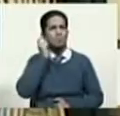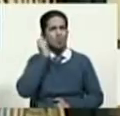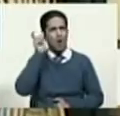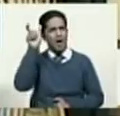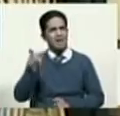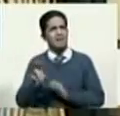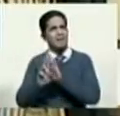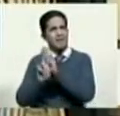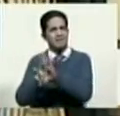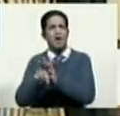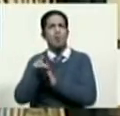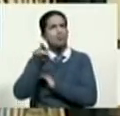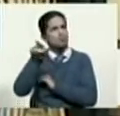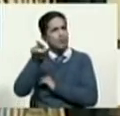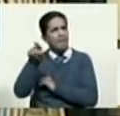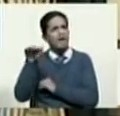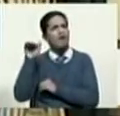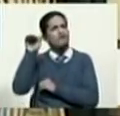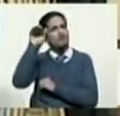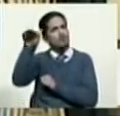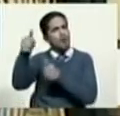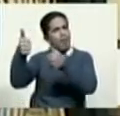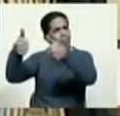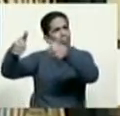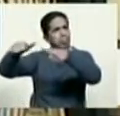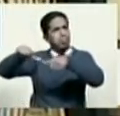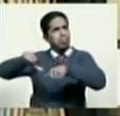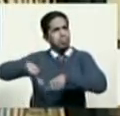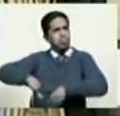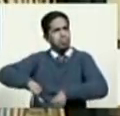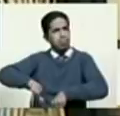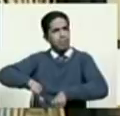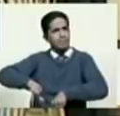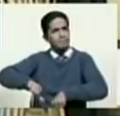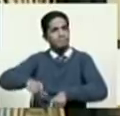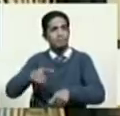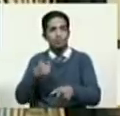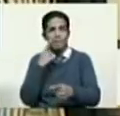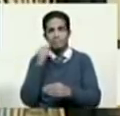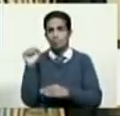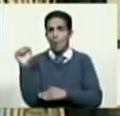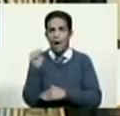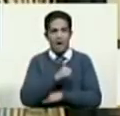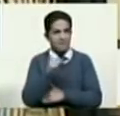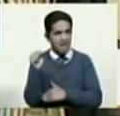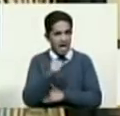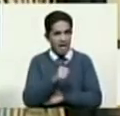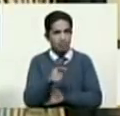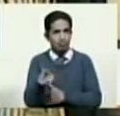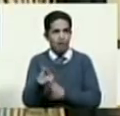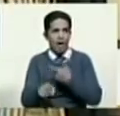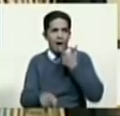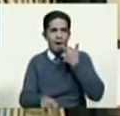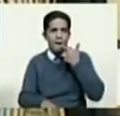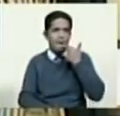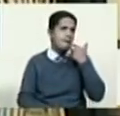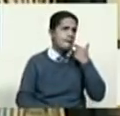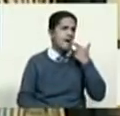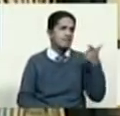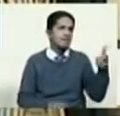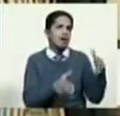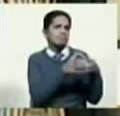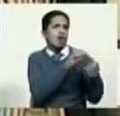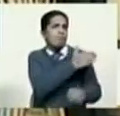al fracaso si sigue escuchando, atendiendo y obedeciendo a la extrema